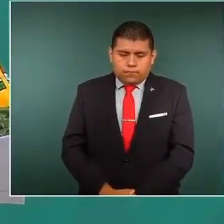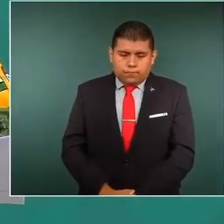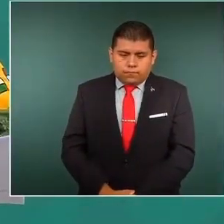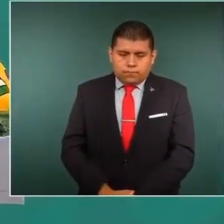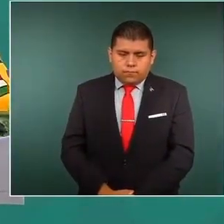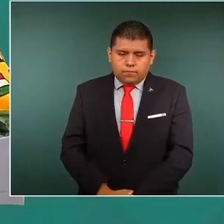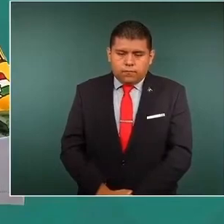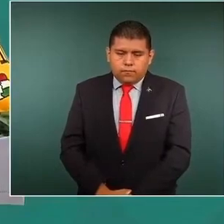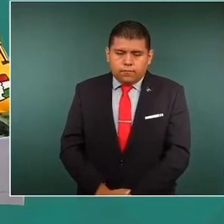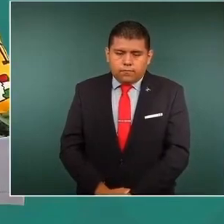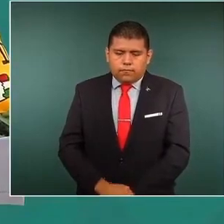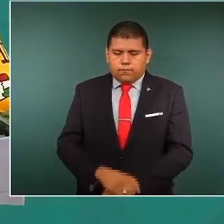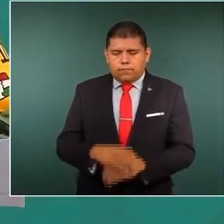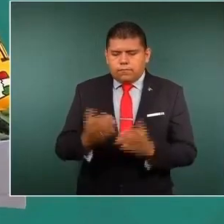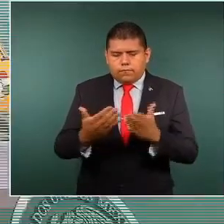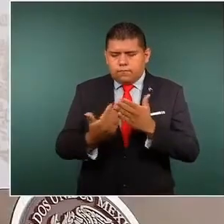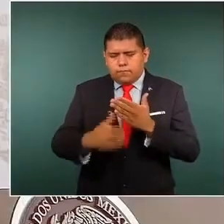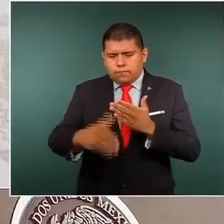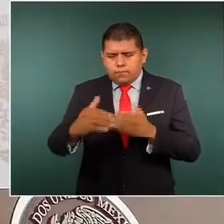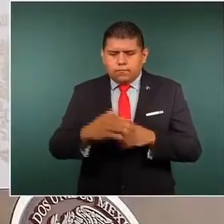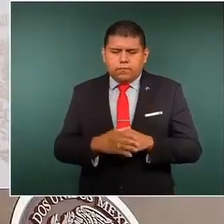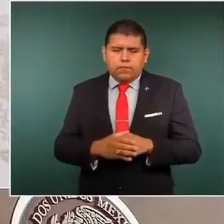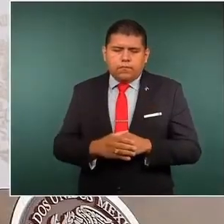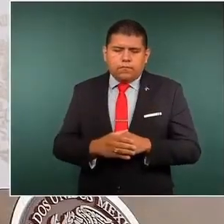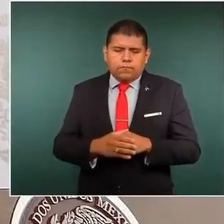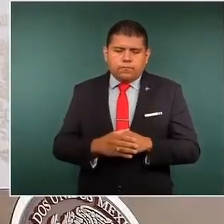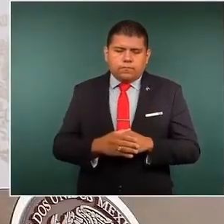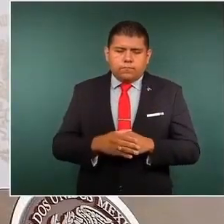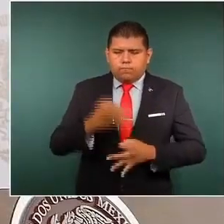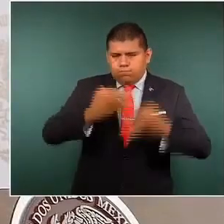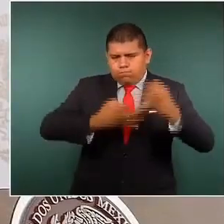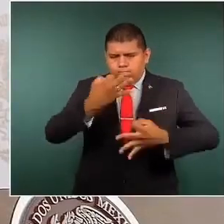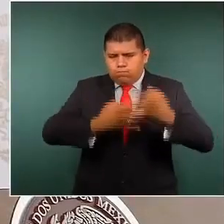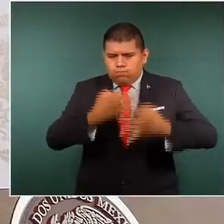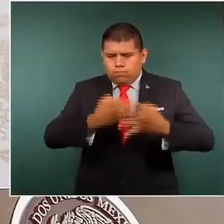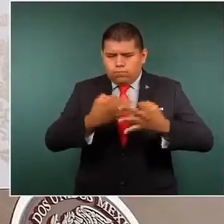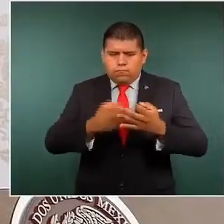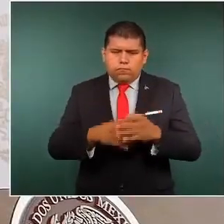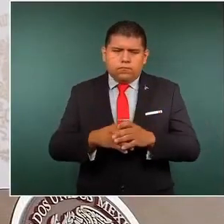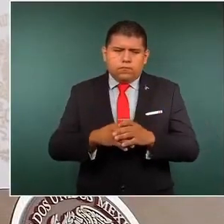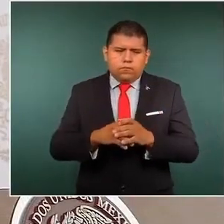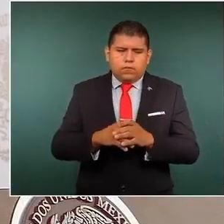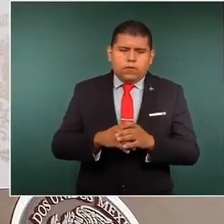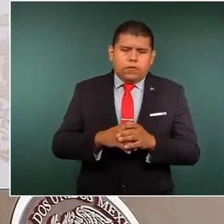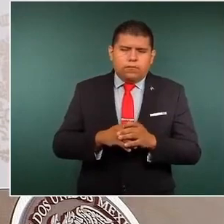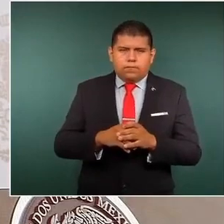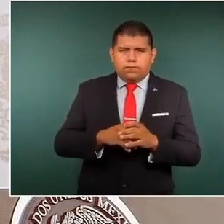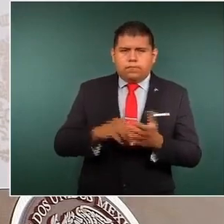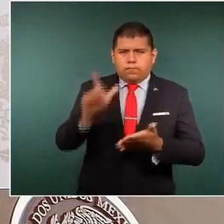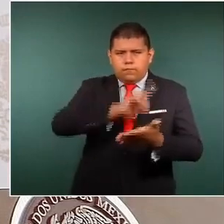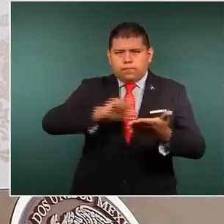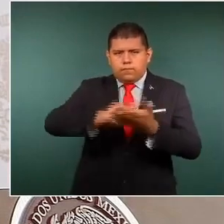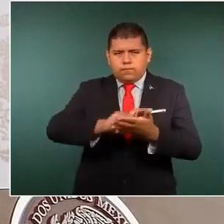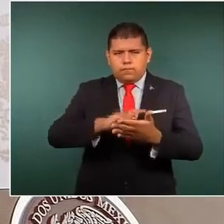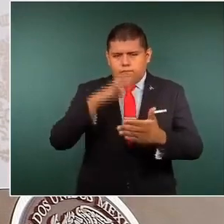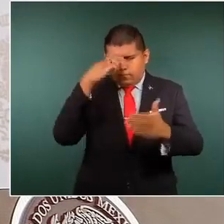locales. Posteriormente, pues tendrán que enfrentar la cuestión de los delitos federales.